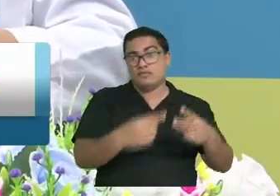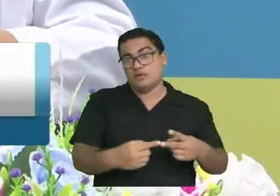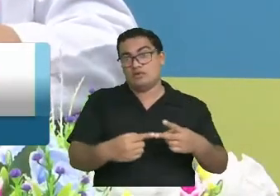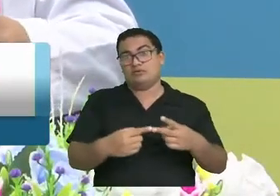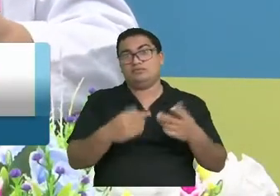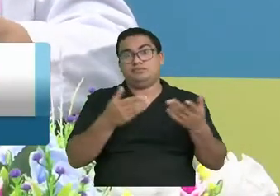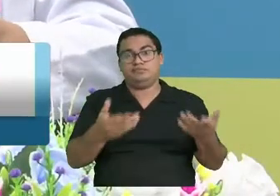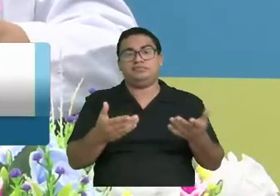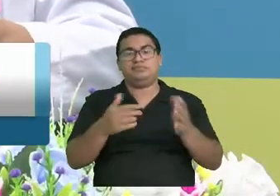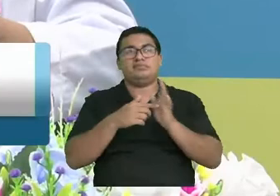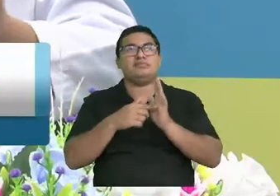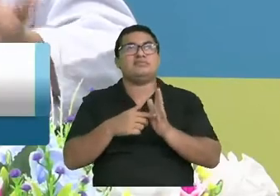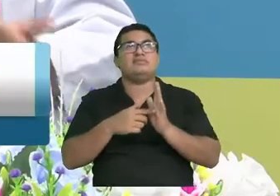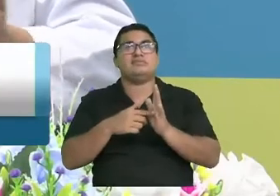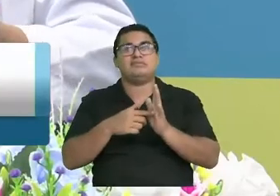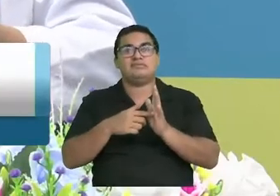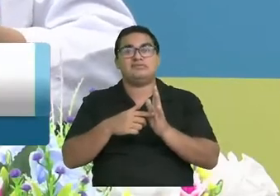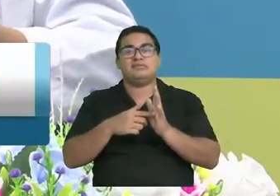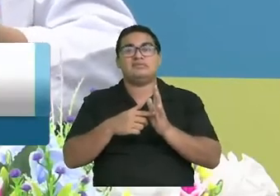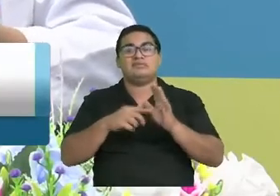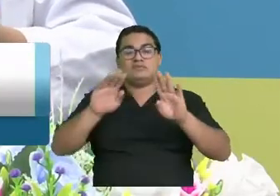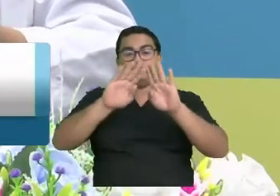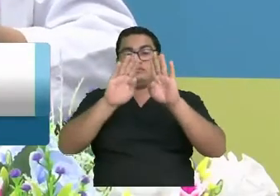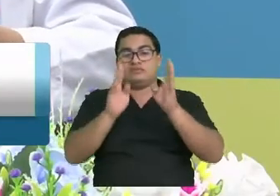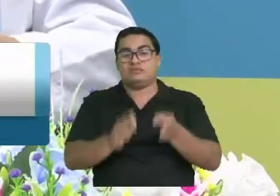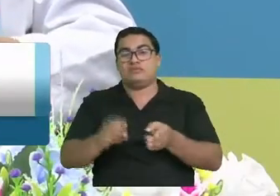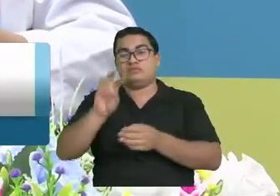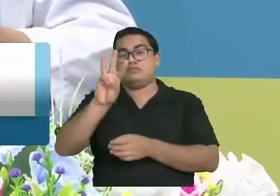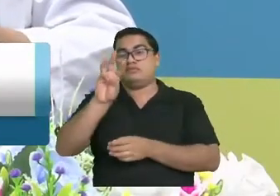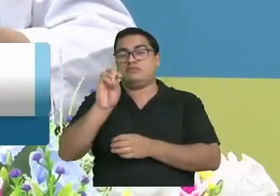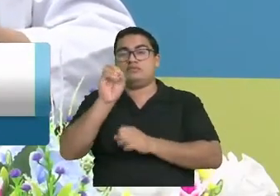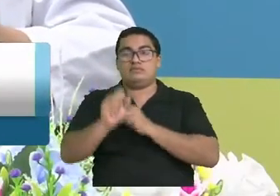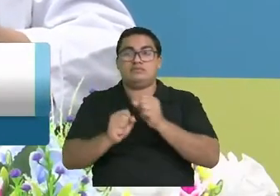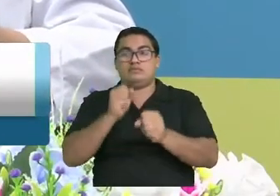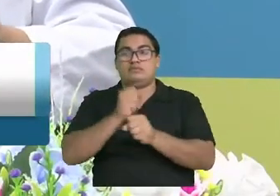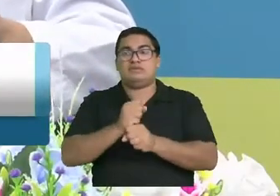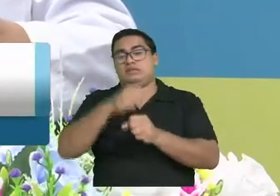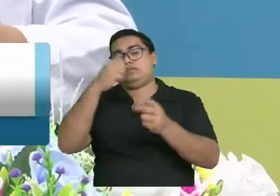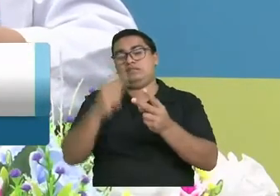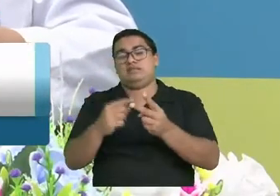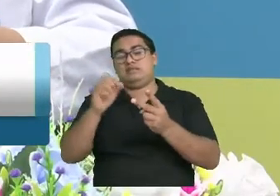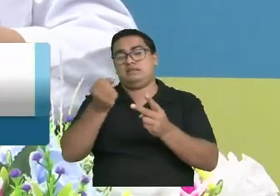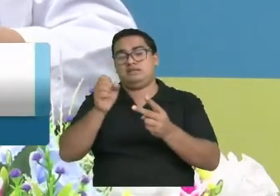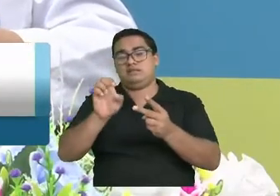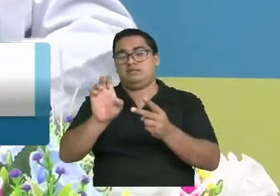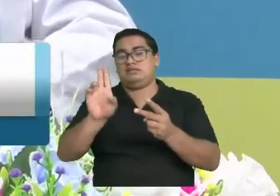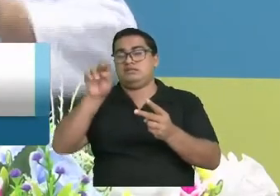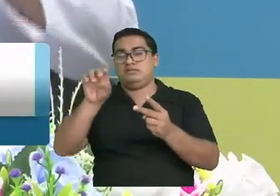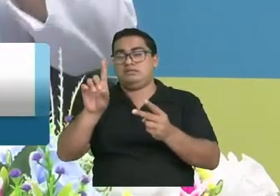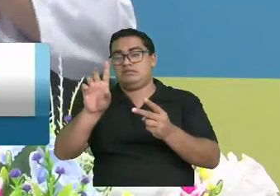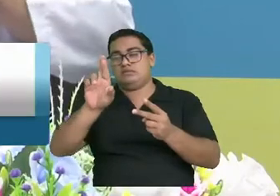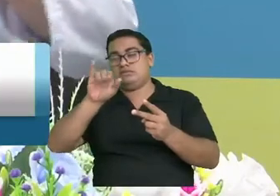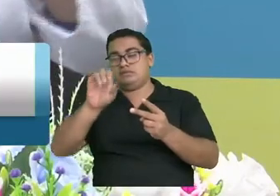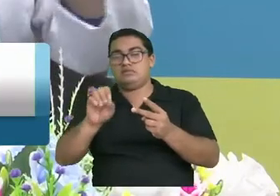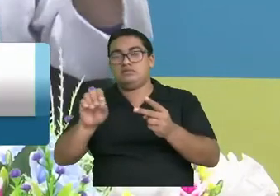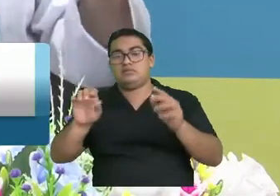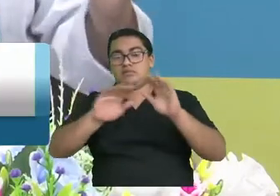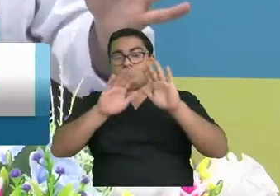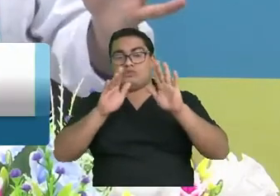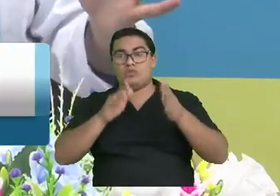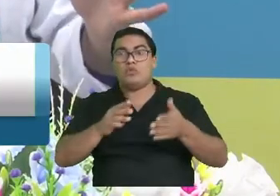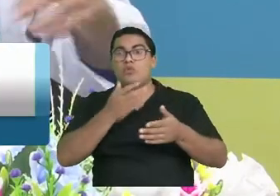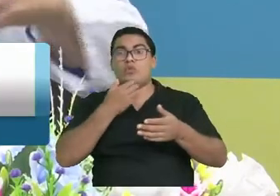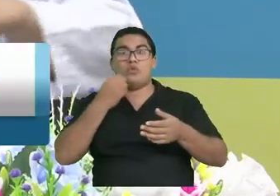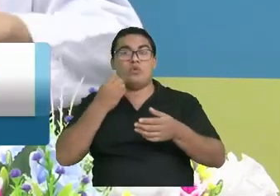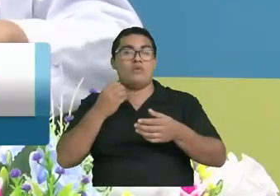secundario. Por lo general, las mujeres mayores de 30 años se sospecha que sea secundario una enfermedad autoinmune. Las mujeres menores